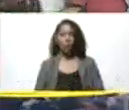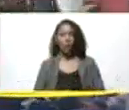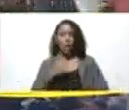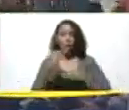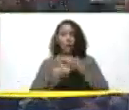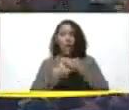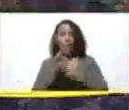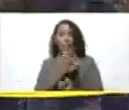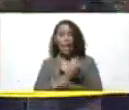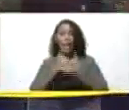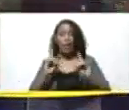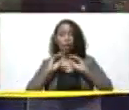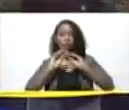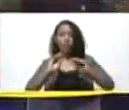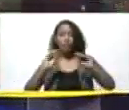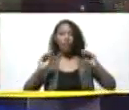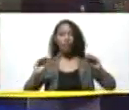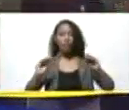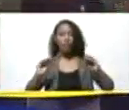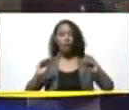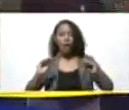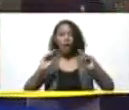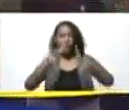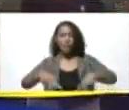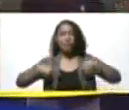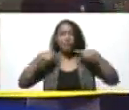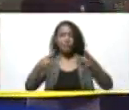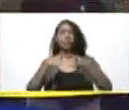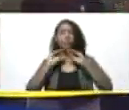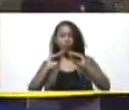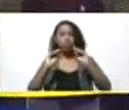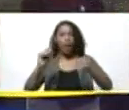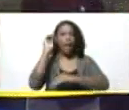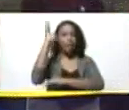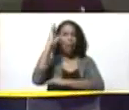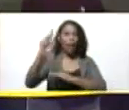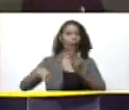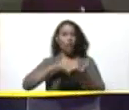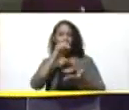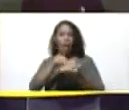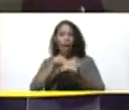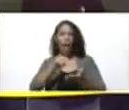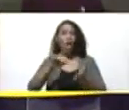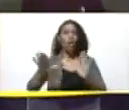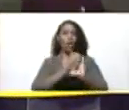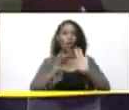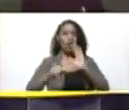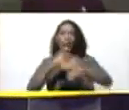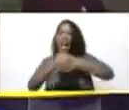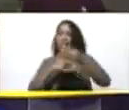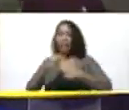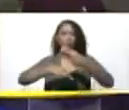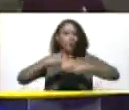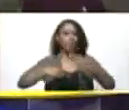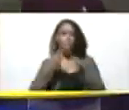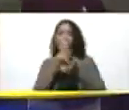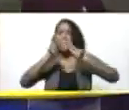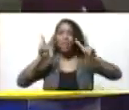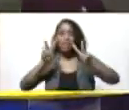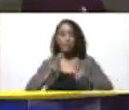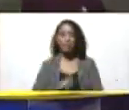decreto convocando a referéndum para llamar a la Asamblea Nacional Constituyente y hacer la revolución